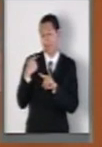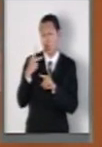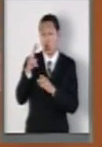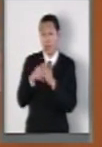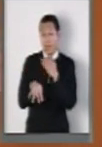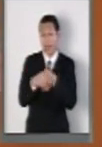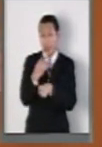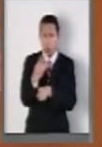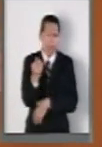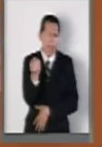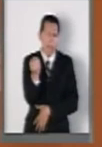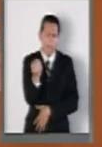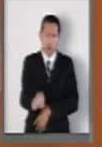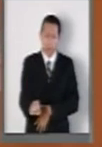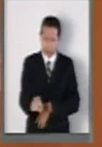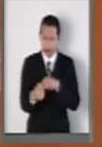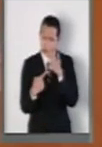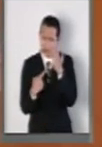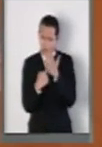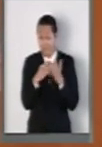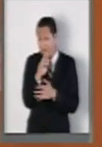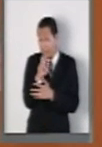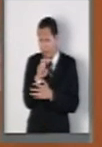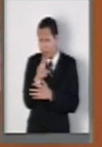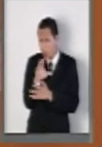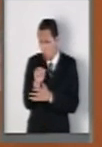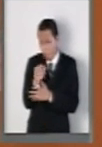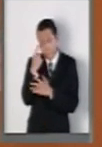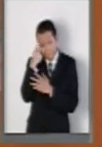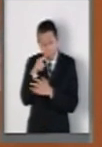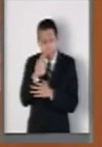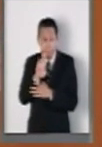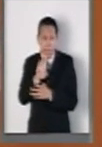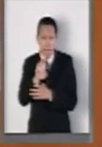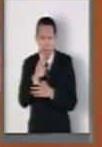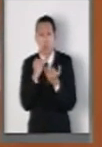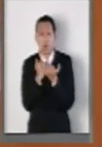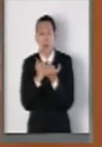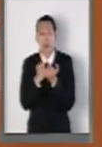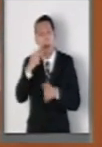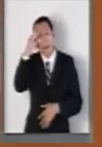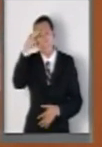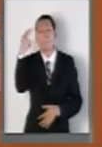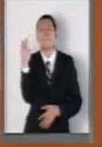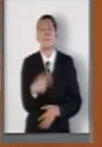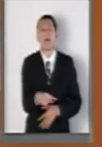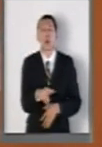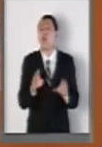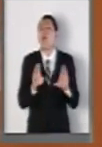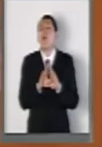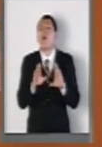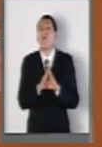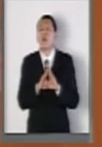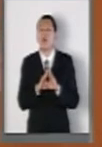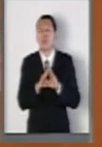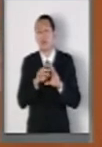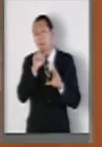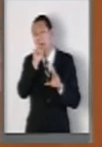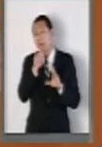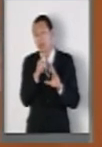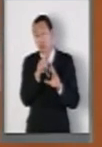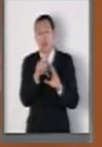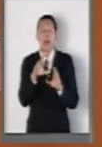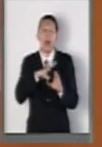obligatorio realizar la valoración del frenillo lingual a los bebés y México no puede permanecer a la saga ni